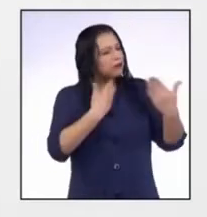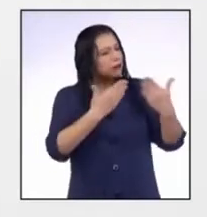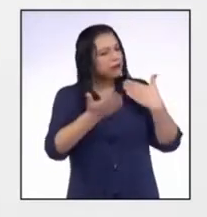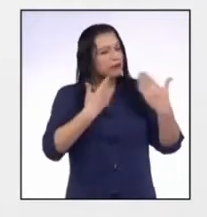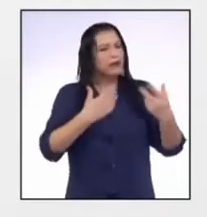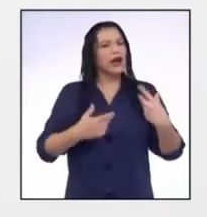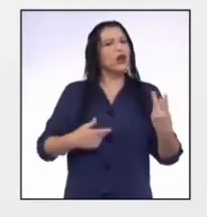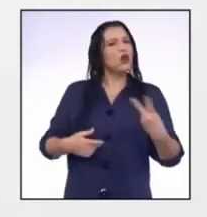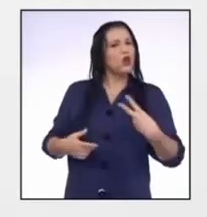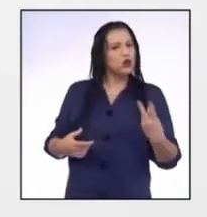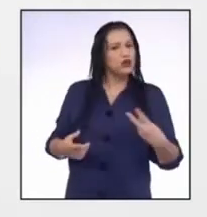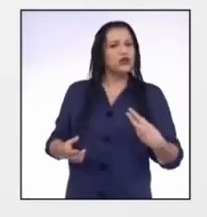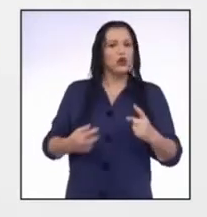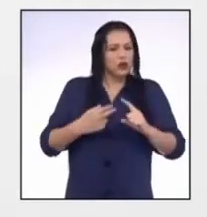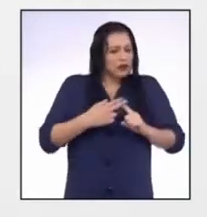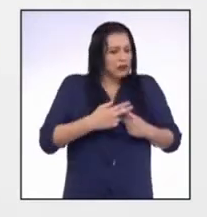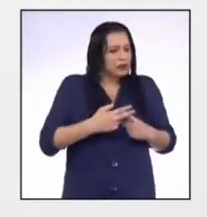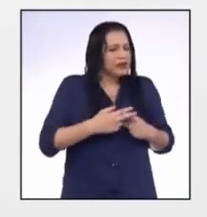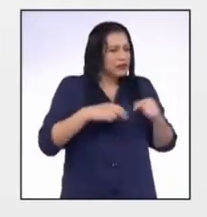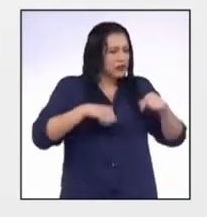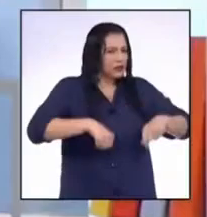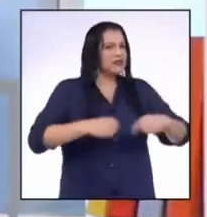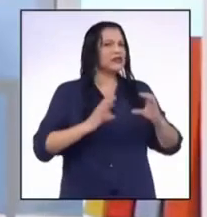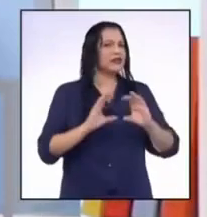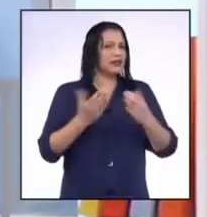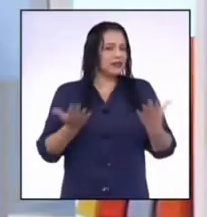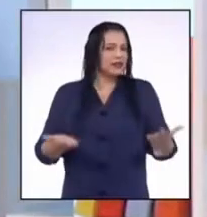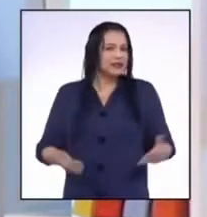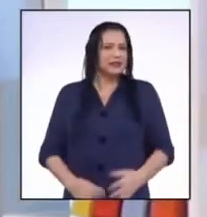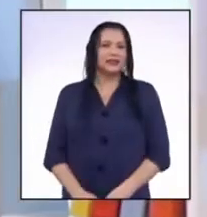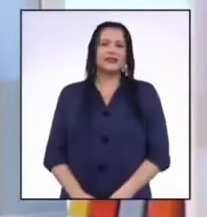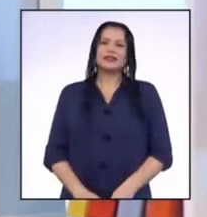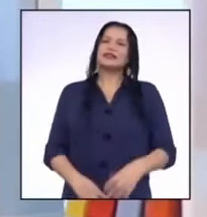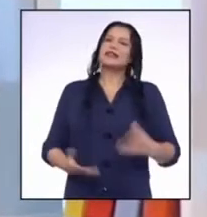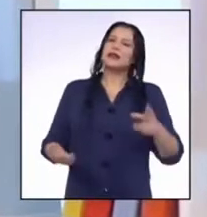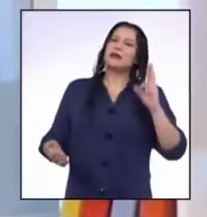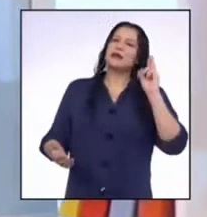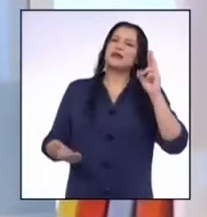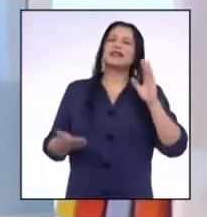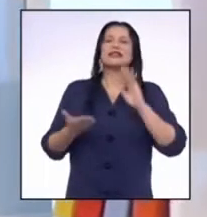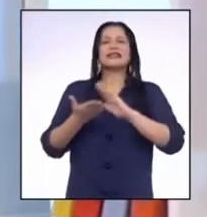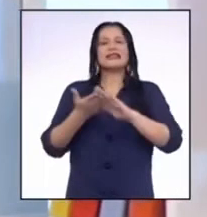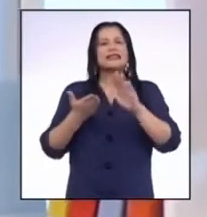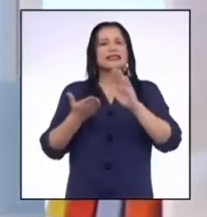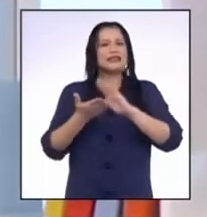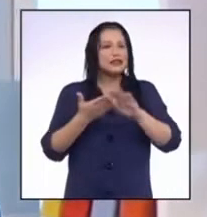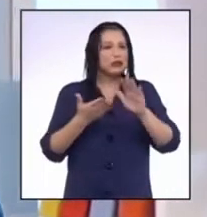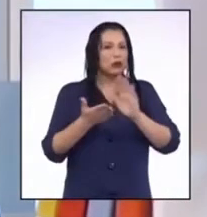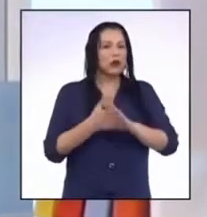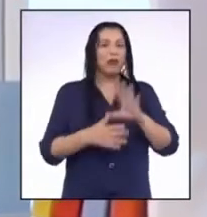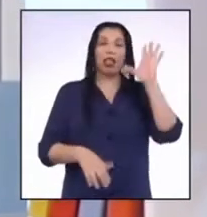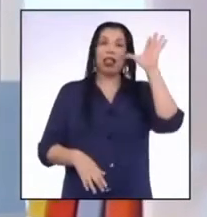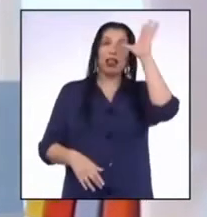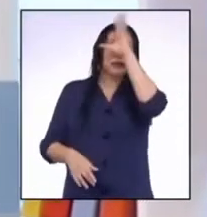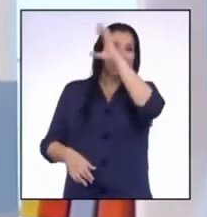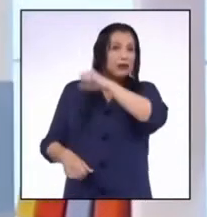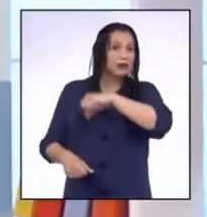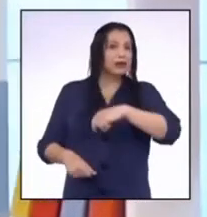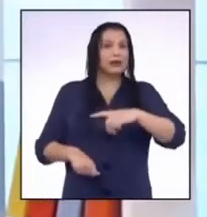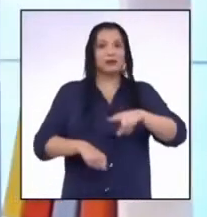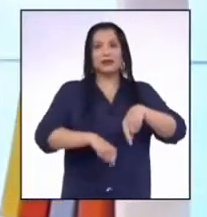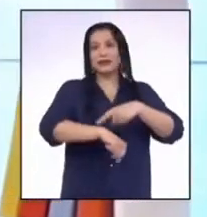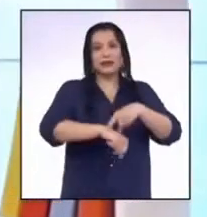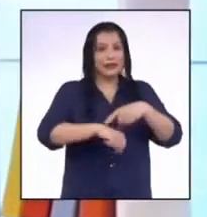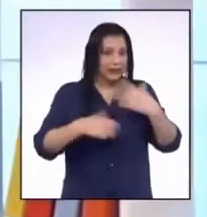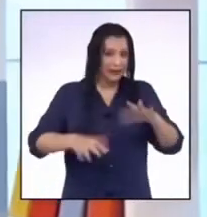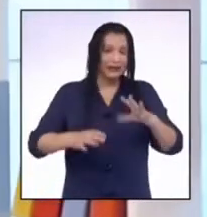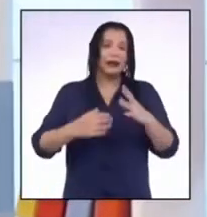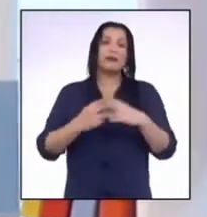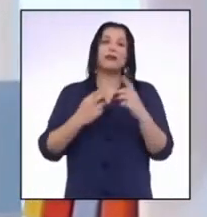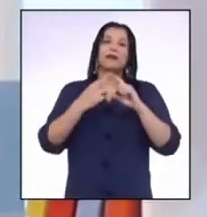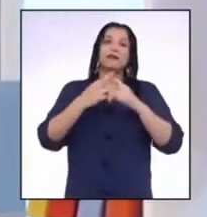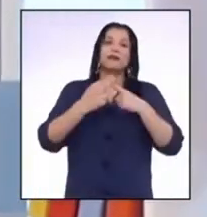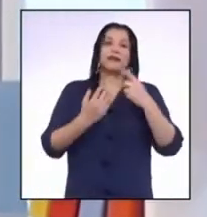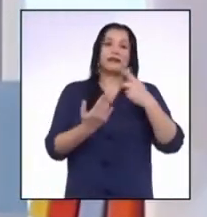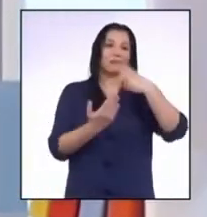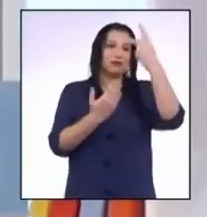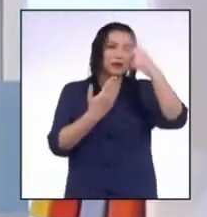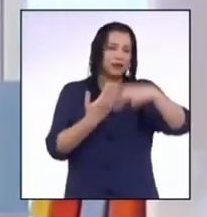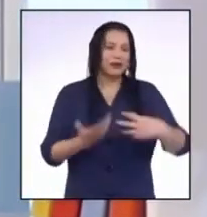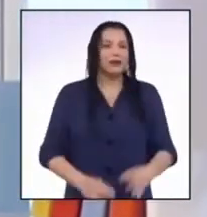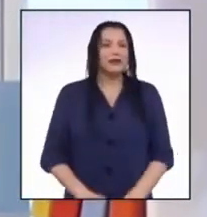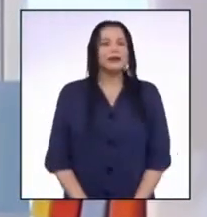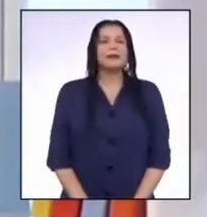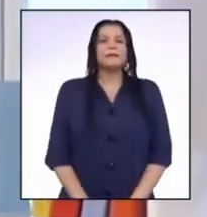estaban enfrascados al inicio del programa. Profesora, disculpe, no nos dimos cuenta de que el programa ya había